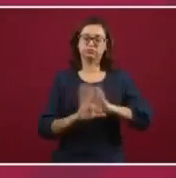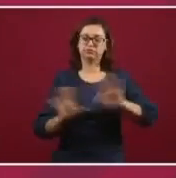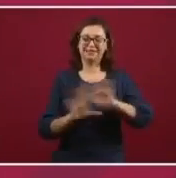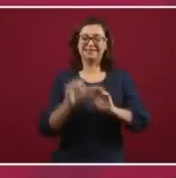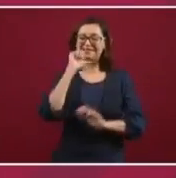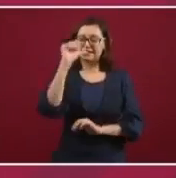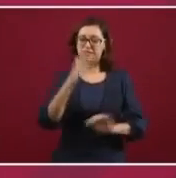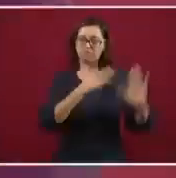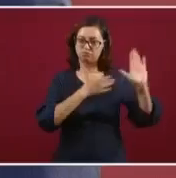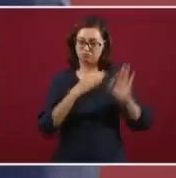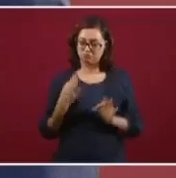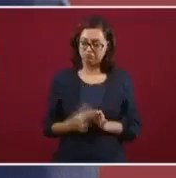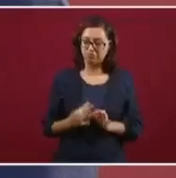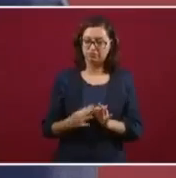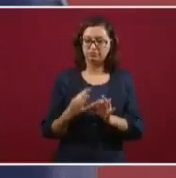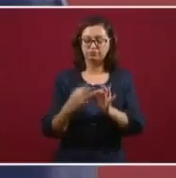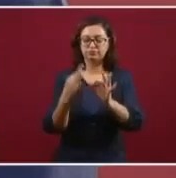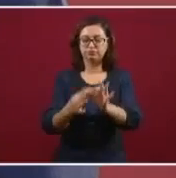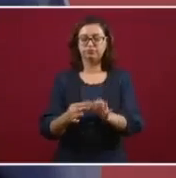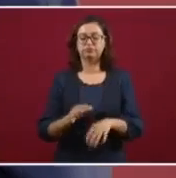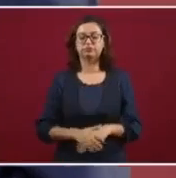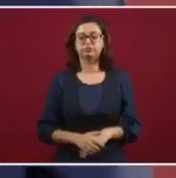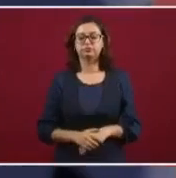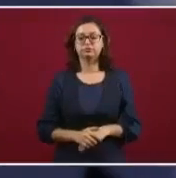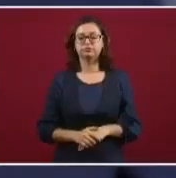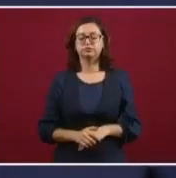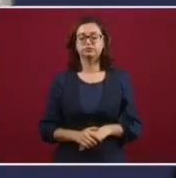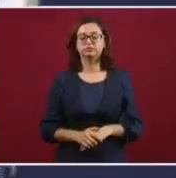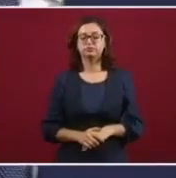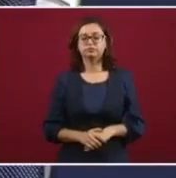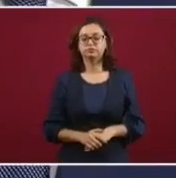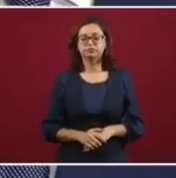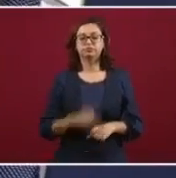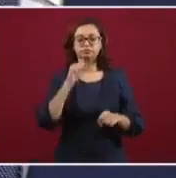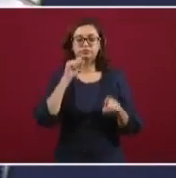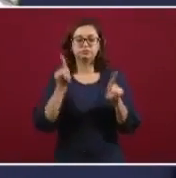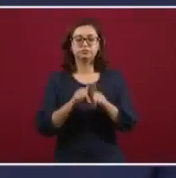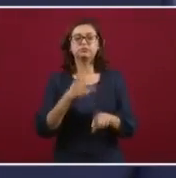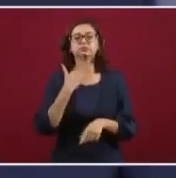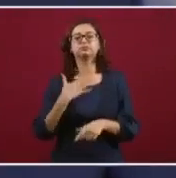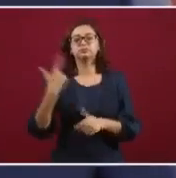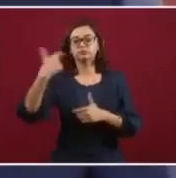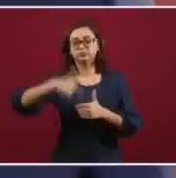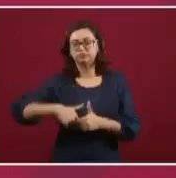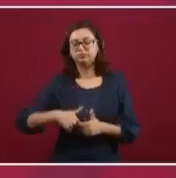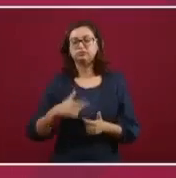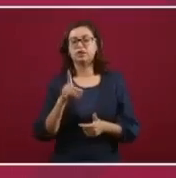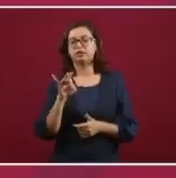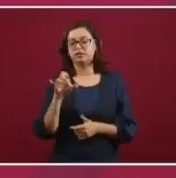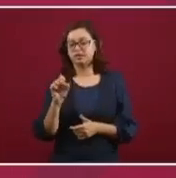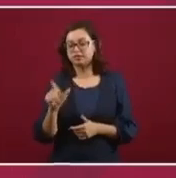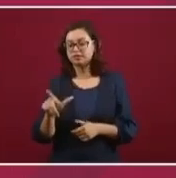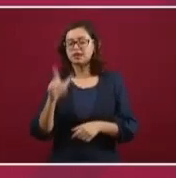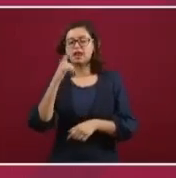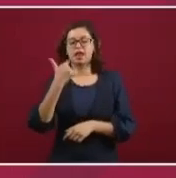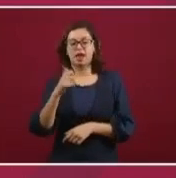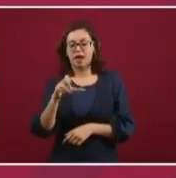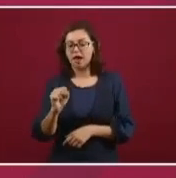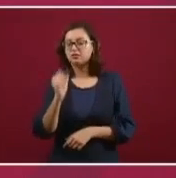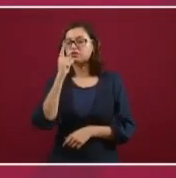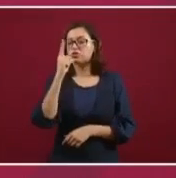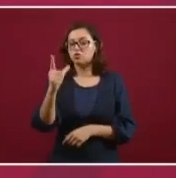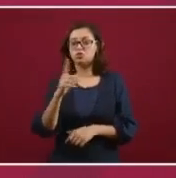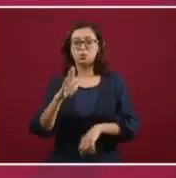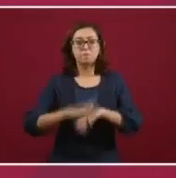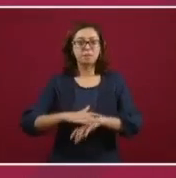nuevos, a no aumentar en términos reales el precio de las gasolinas, del diésel, del gas, de la luz, a